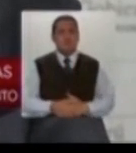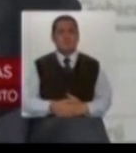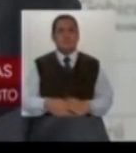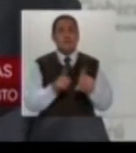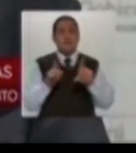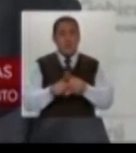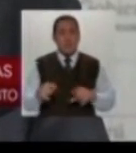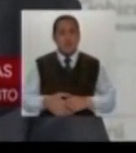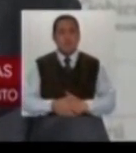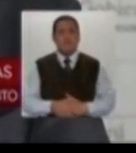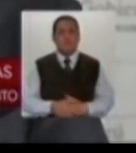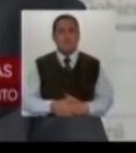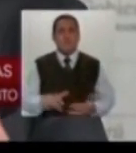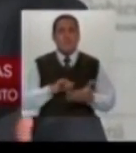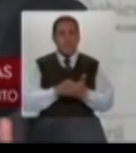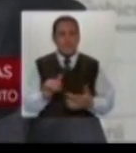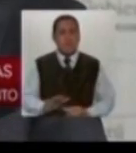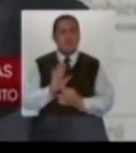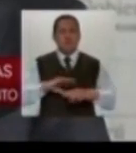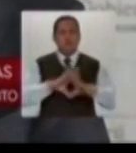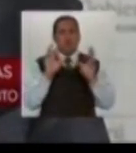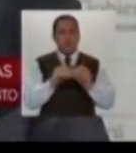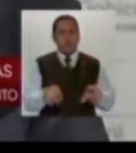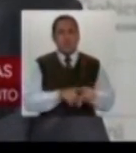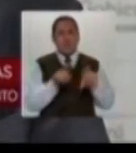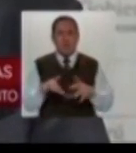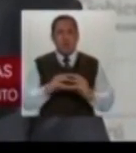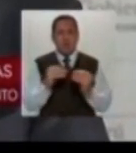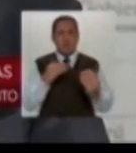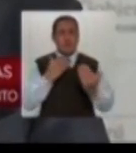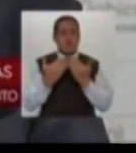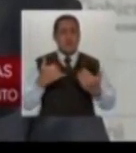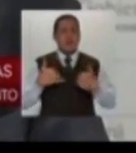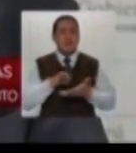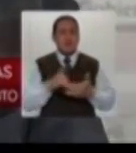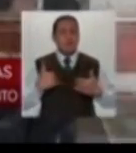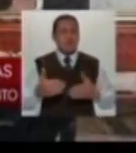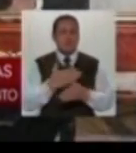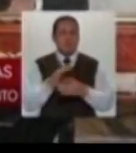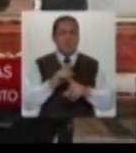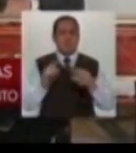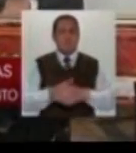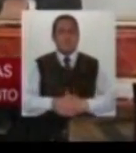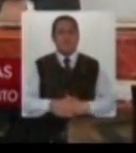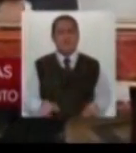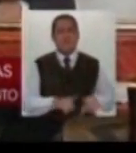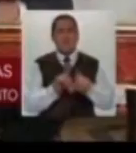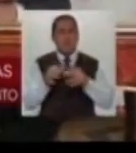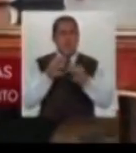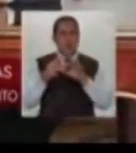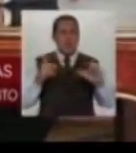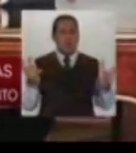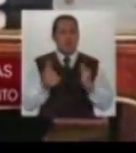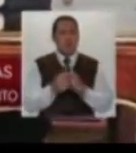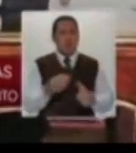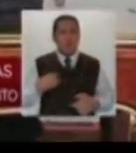sin embargo se ha planteado esto hoy día como una opción que nosotros no compartimos. Detalló que en el Consejo de Ministros de